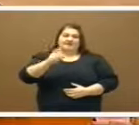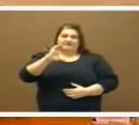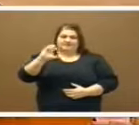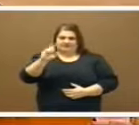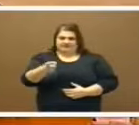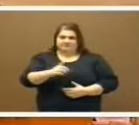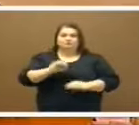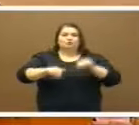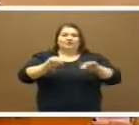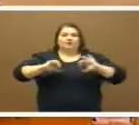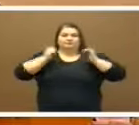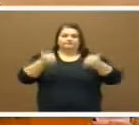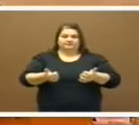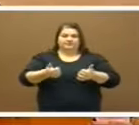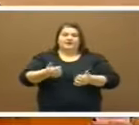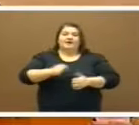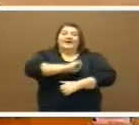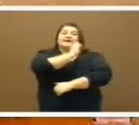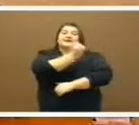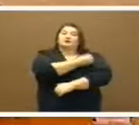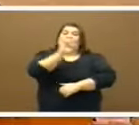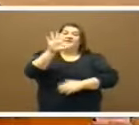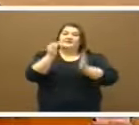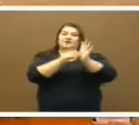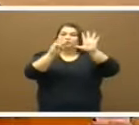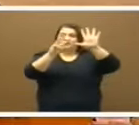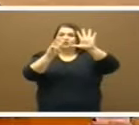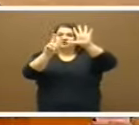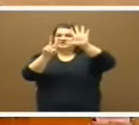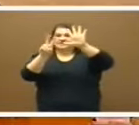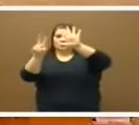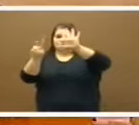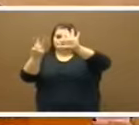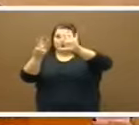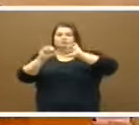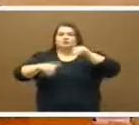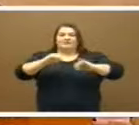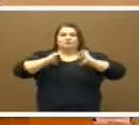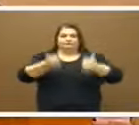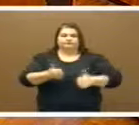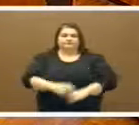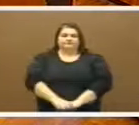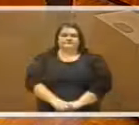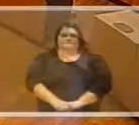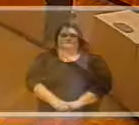del Prescres. Entramos en votación en la enmienda número 15.878. Entramos en votación.